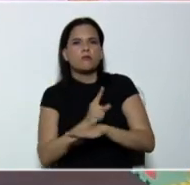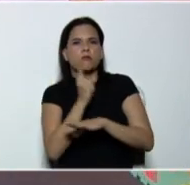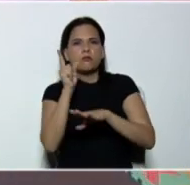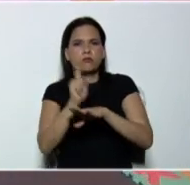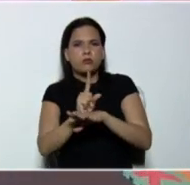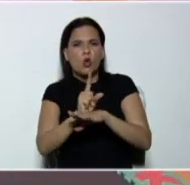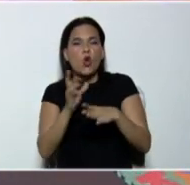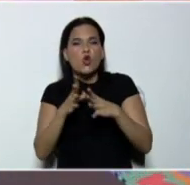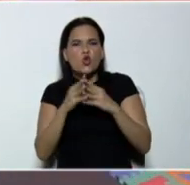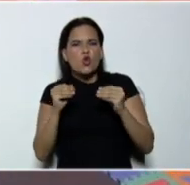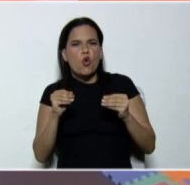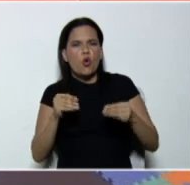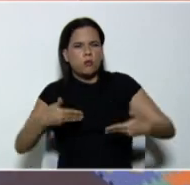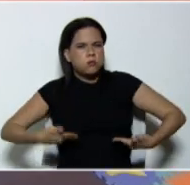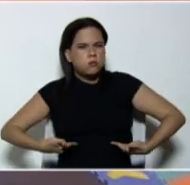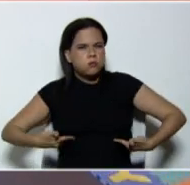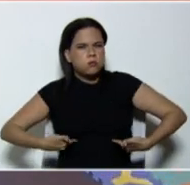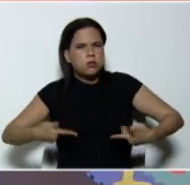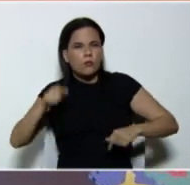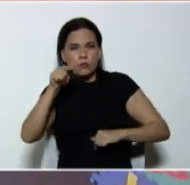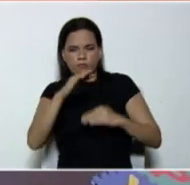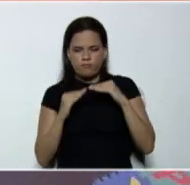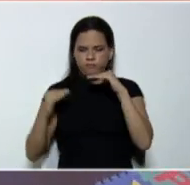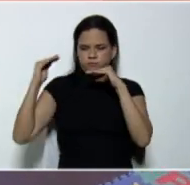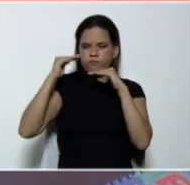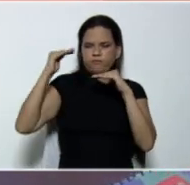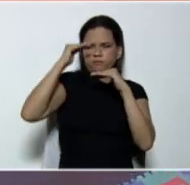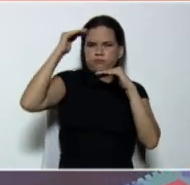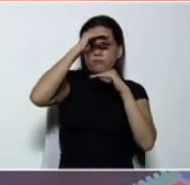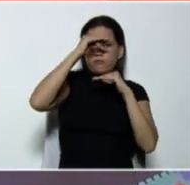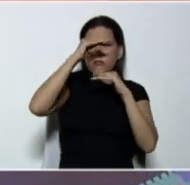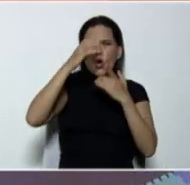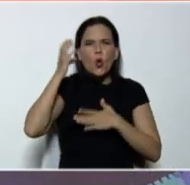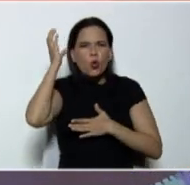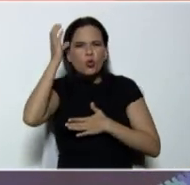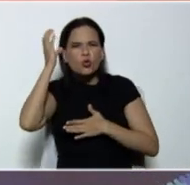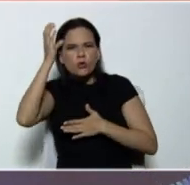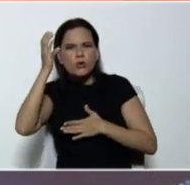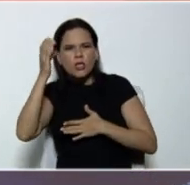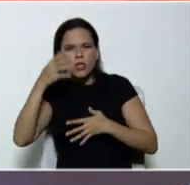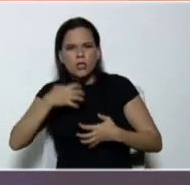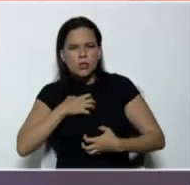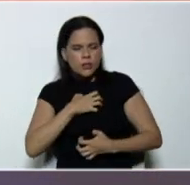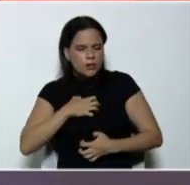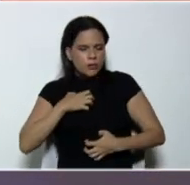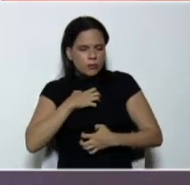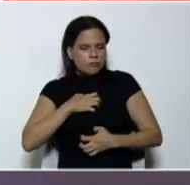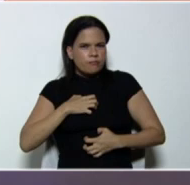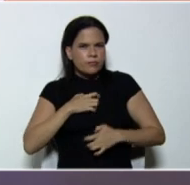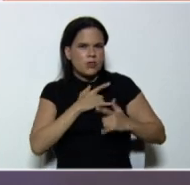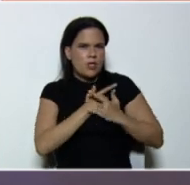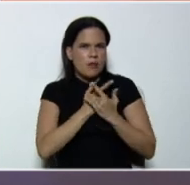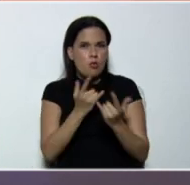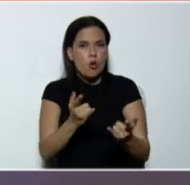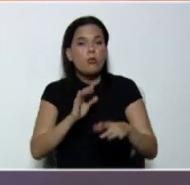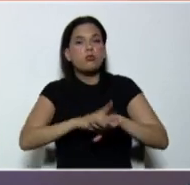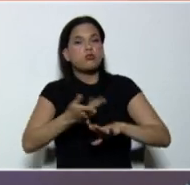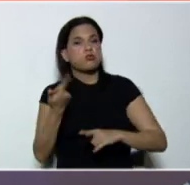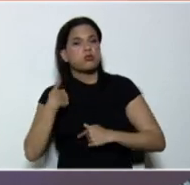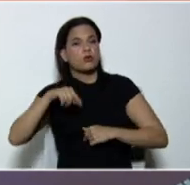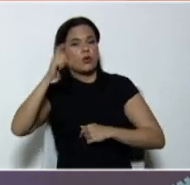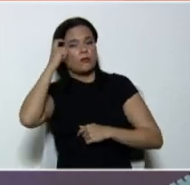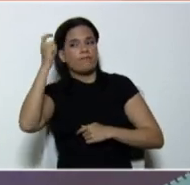ustedes crezcan no solamente en conocimiento, sino en emociones y amor, porque eso es lo que le tenemos el día de